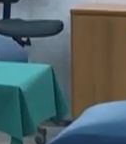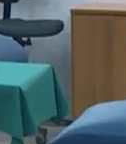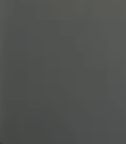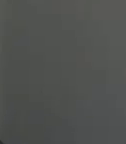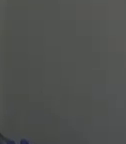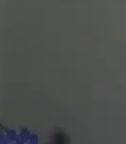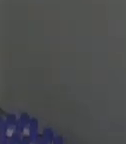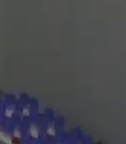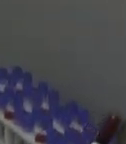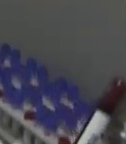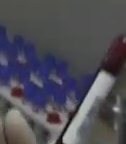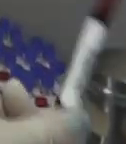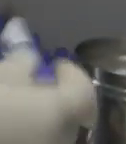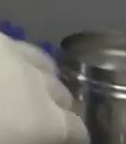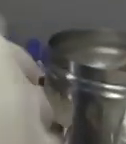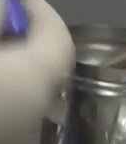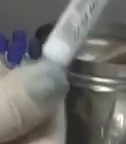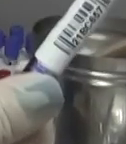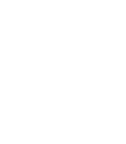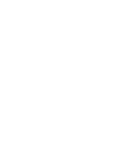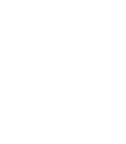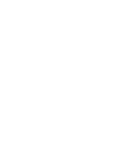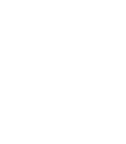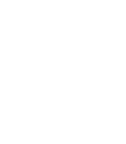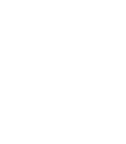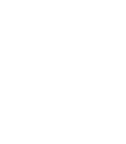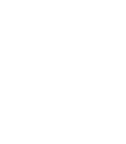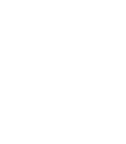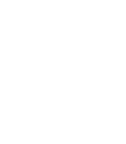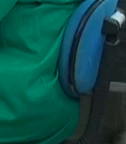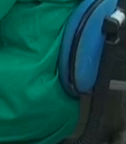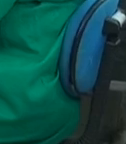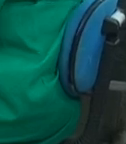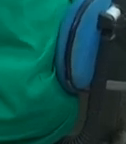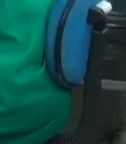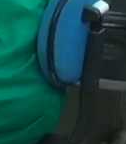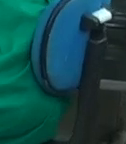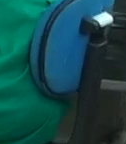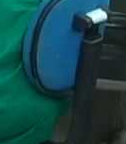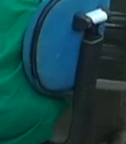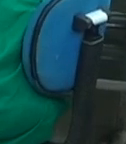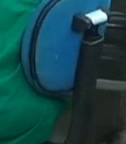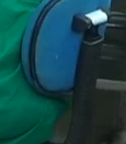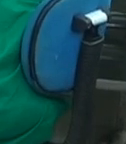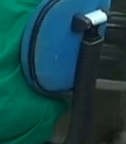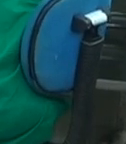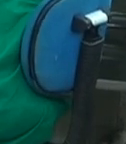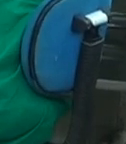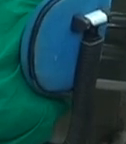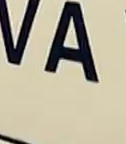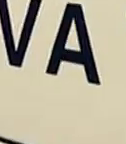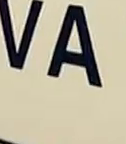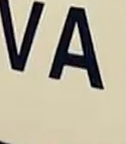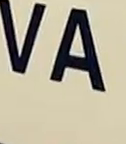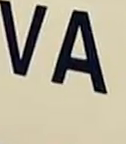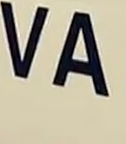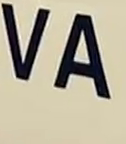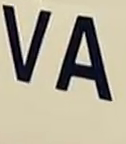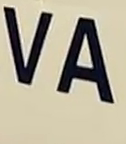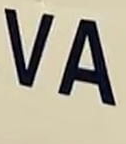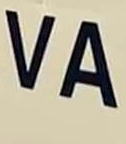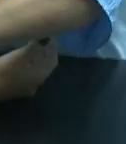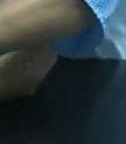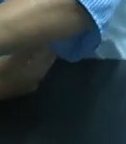tejidos, accidentes y desastres naturales. Para donar, acuda a un banco de sangre, hospitalario o unidad